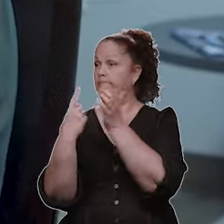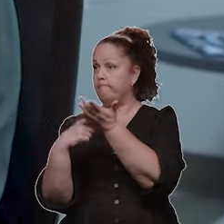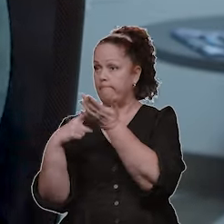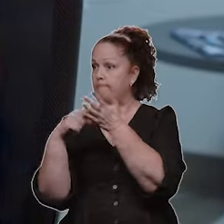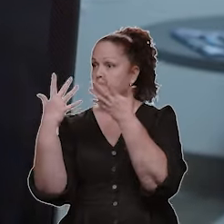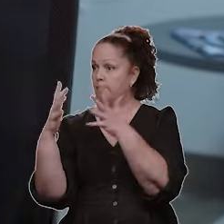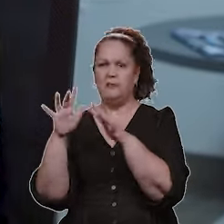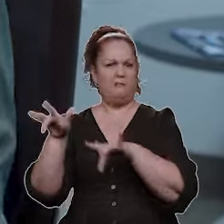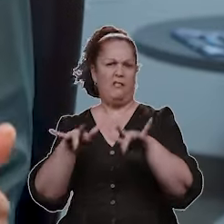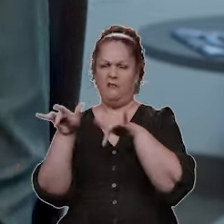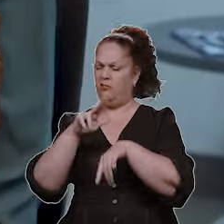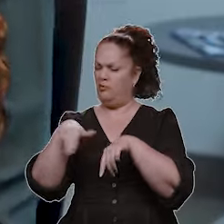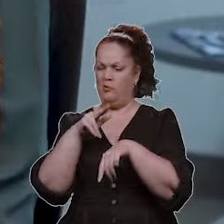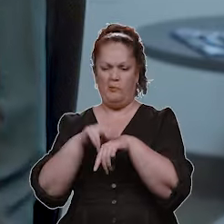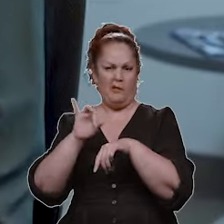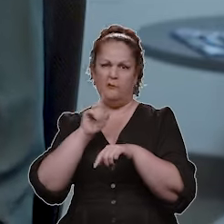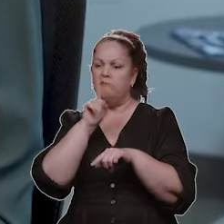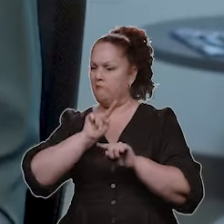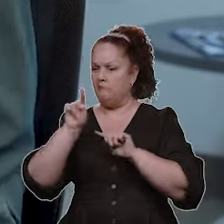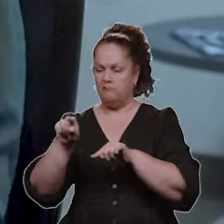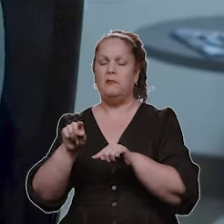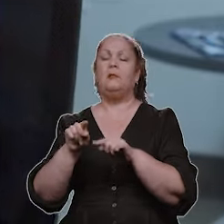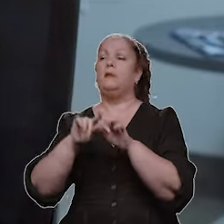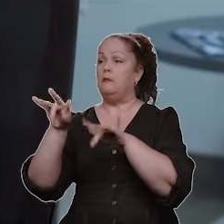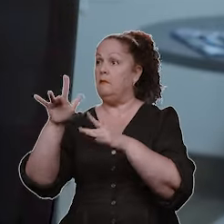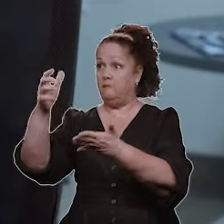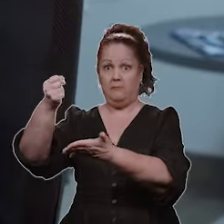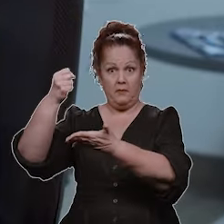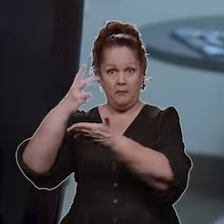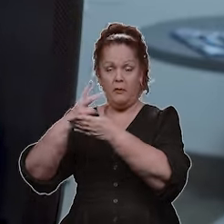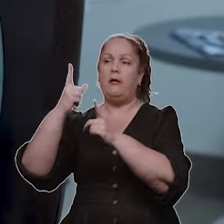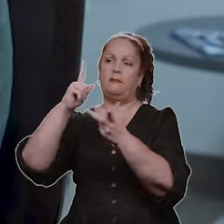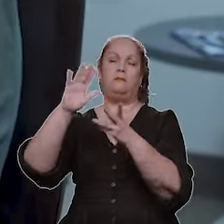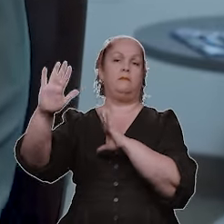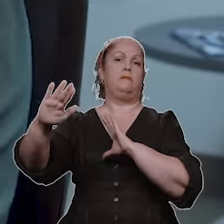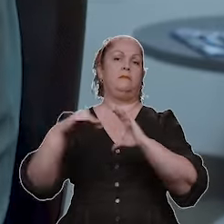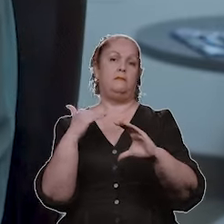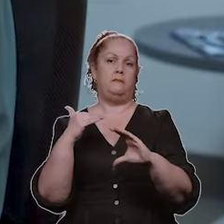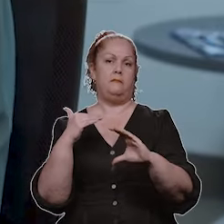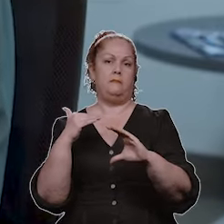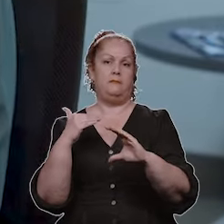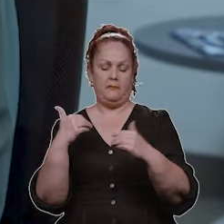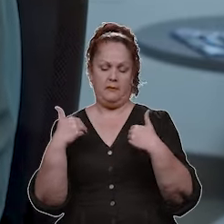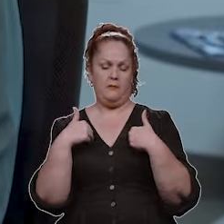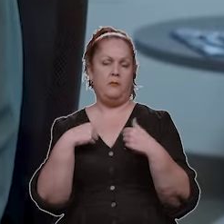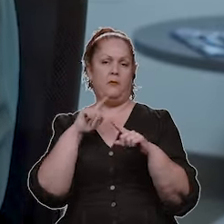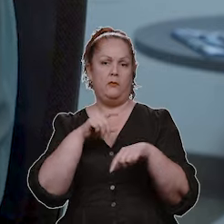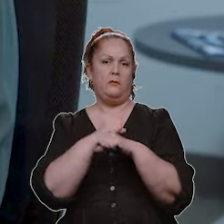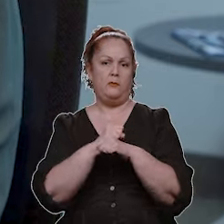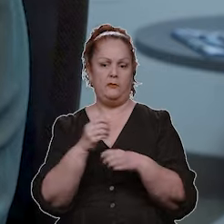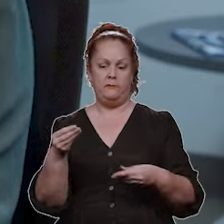celebra se graba como si estuviera de manera presencial en el tribunal y de concederse la orden también se le envía por correo electrónico Así que